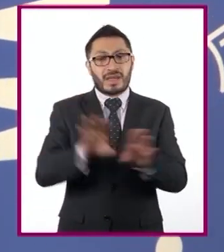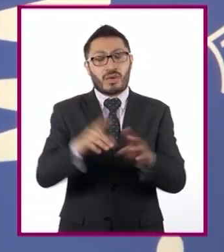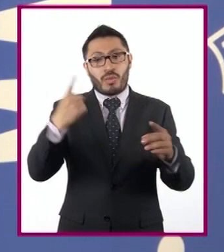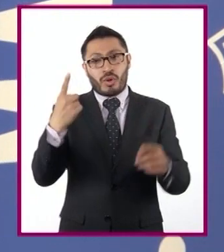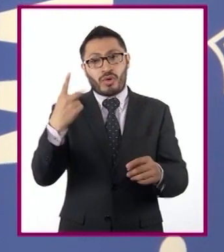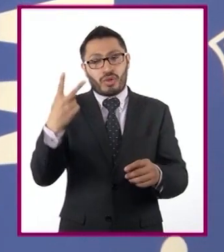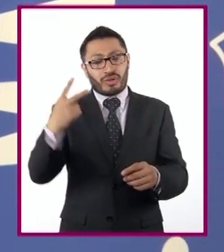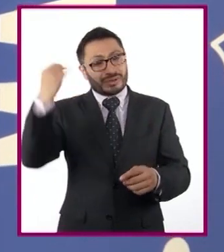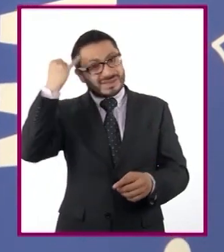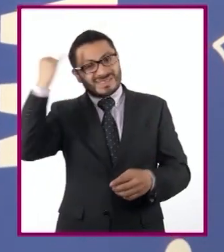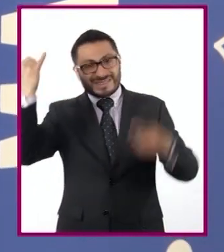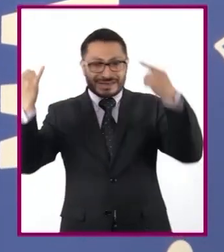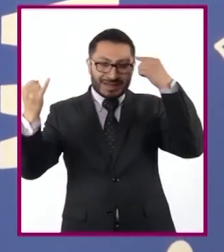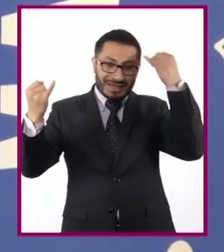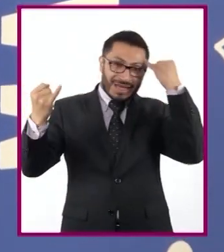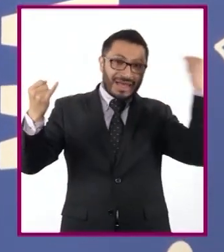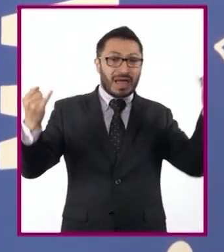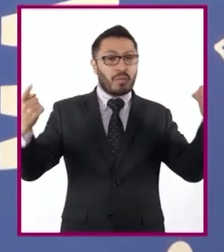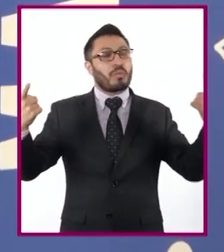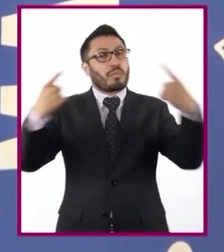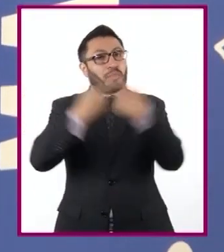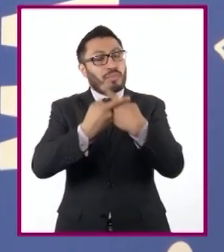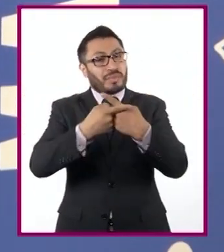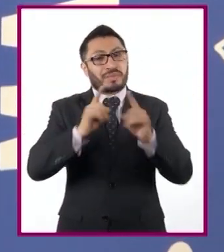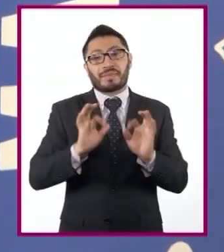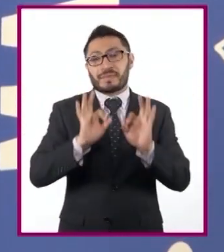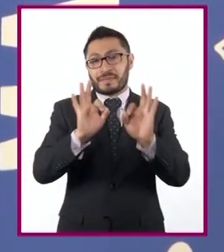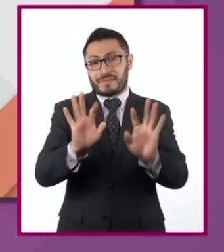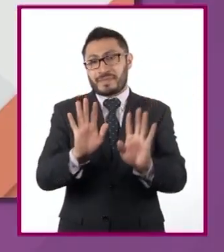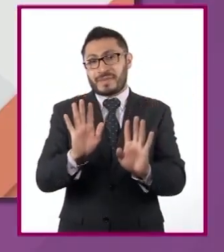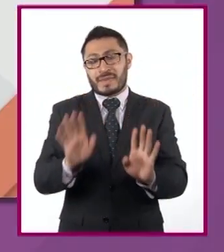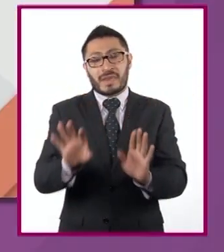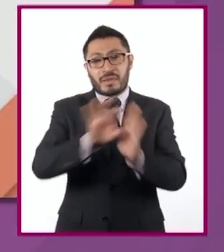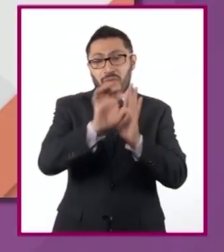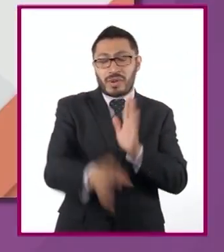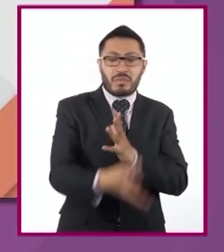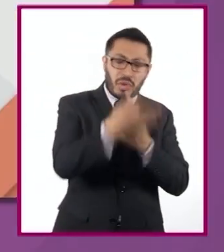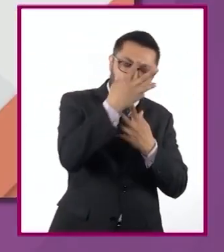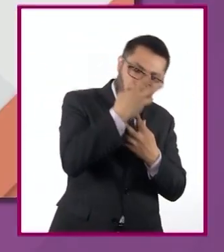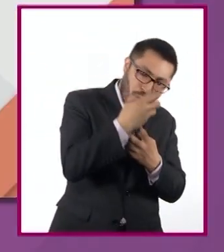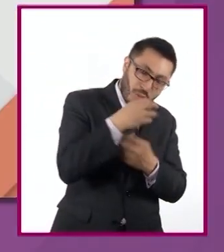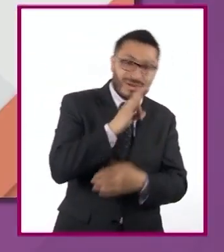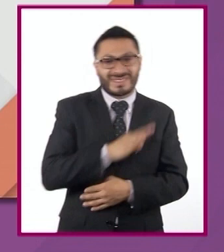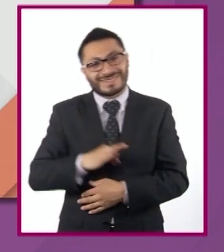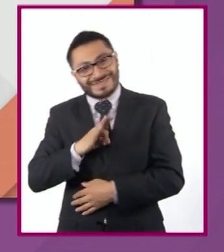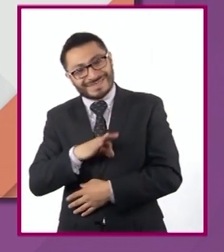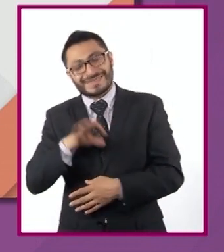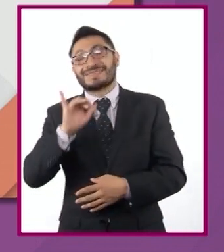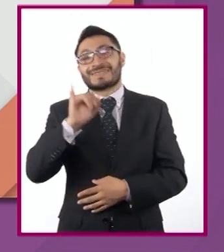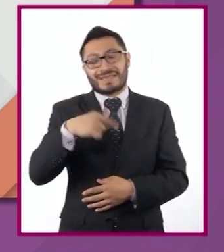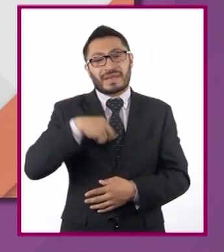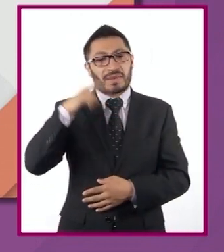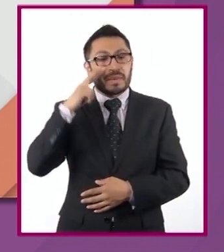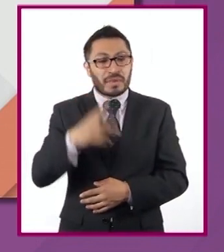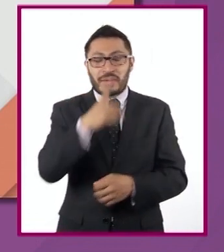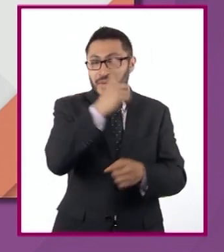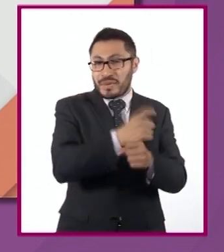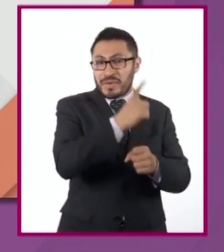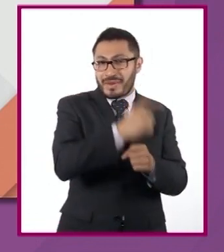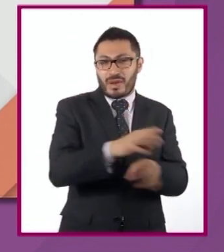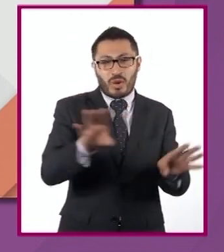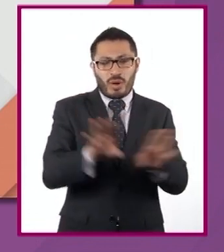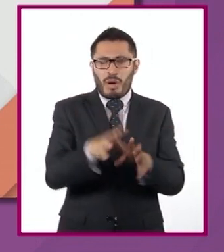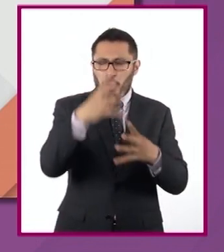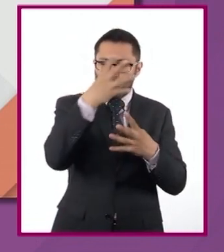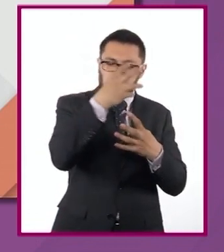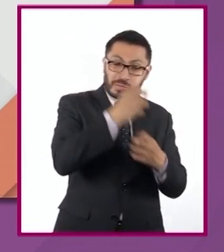con un significado contrario. En este caso, triste, feliz. Sí, por lo que veo, el primer personaje